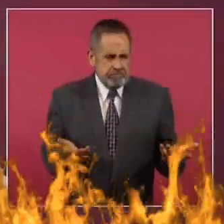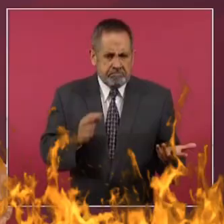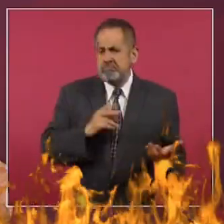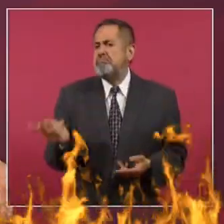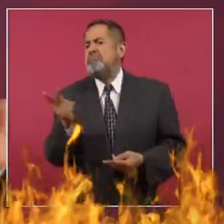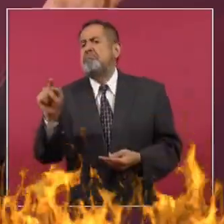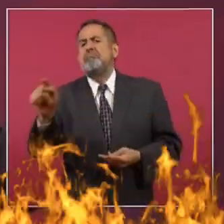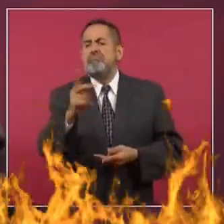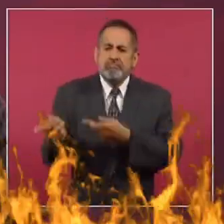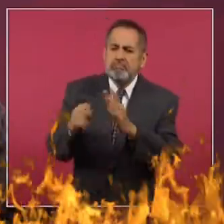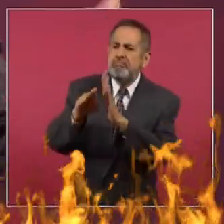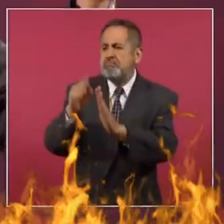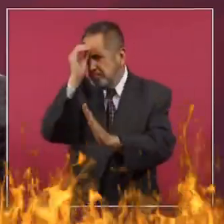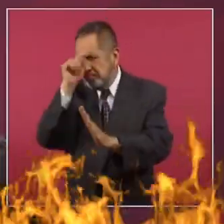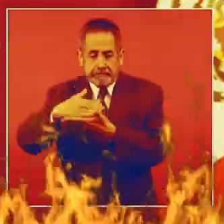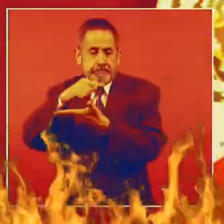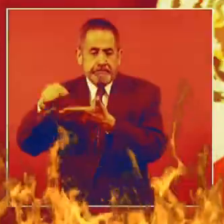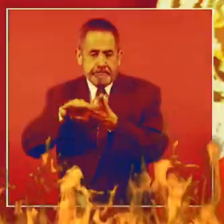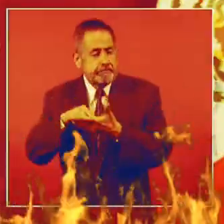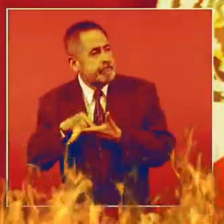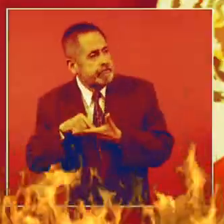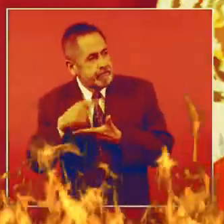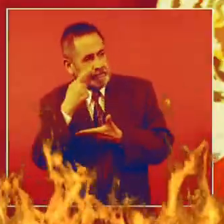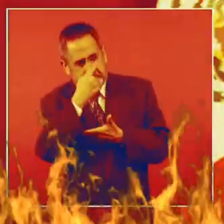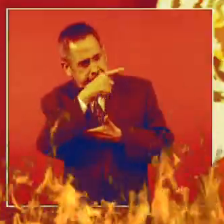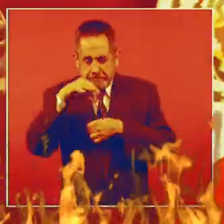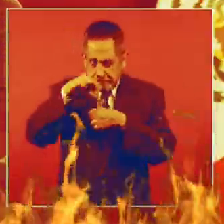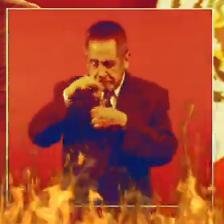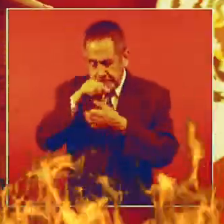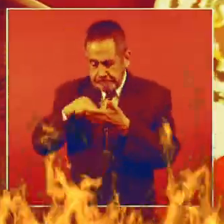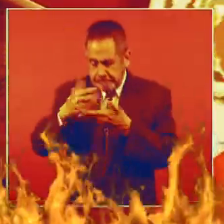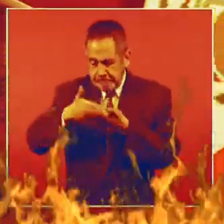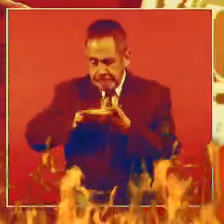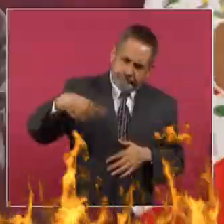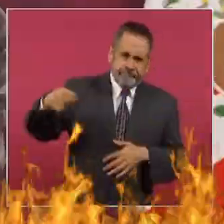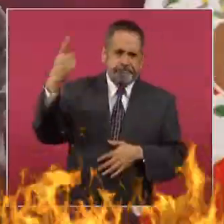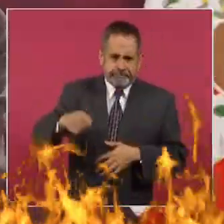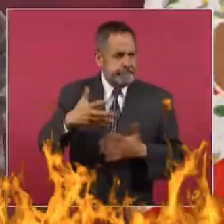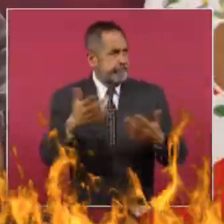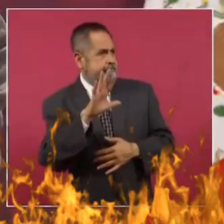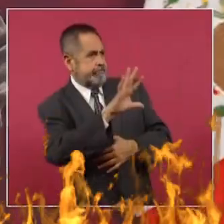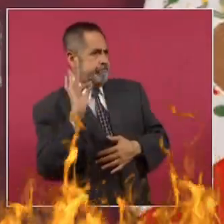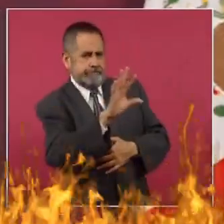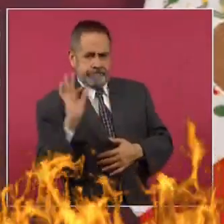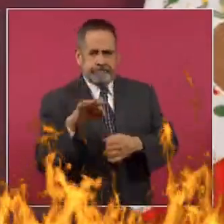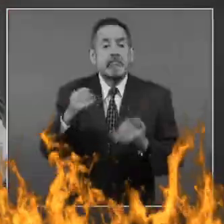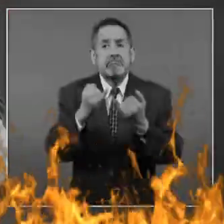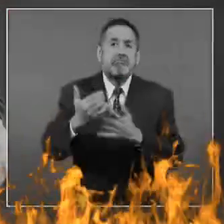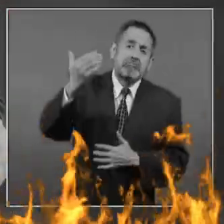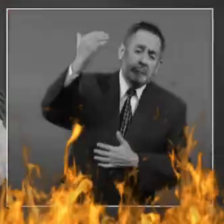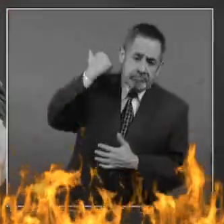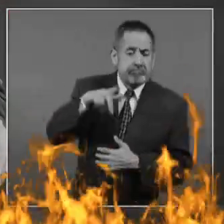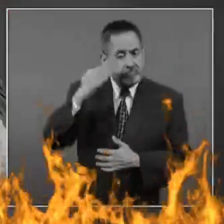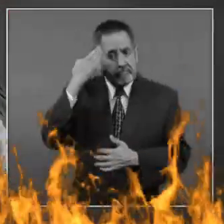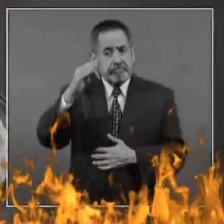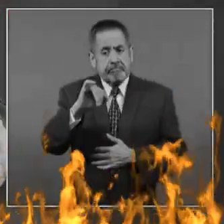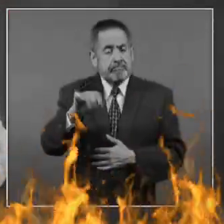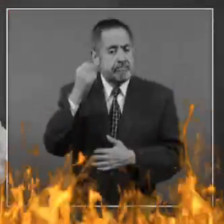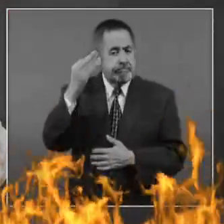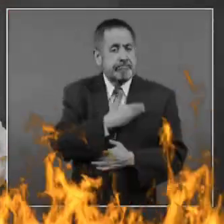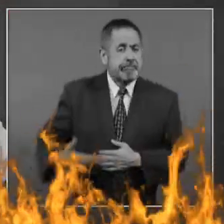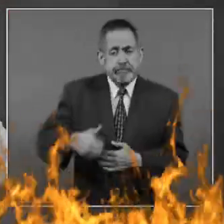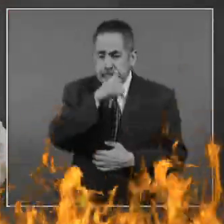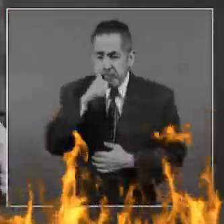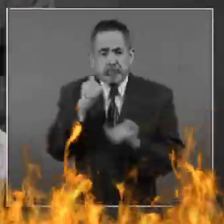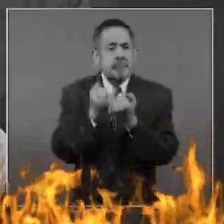gente? ¿Por qué no consultar a los ciudadanos? Un voto universal, directo, secreto. Además, ya fue así en la época en que gobernó el